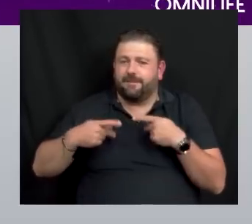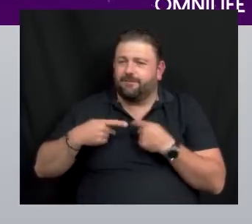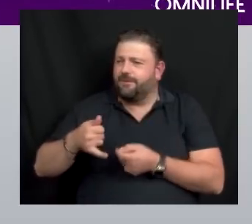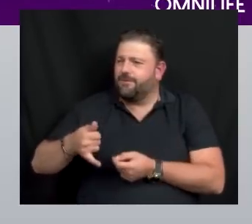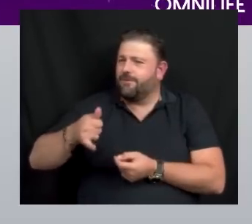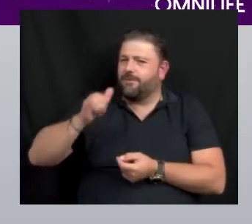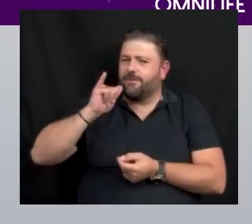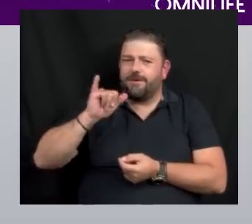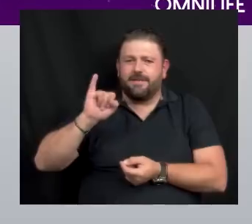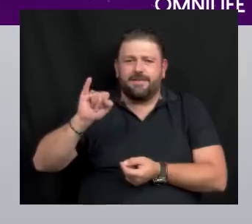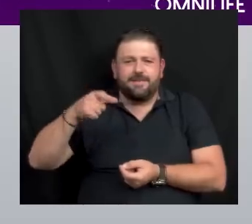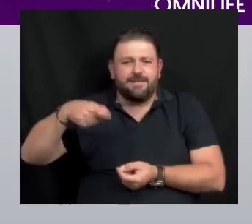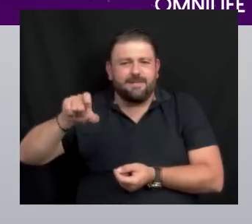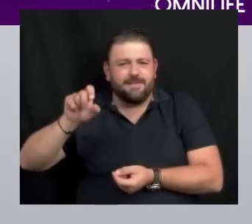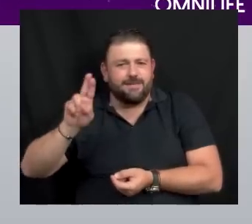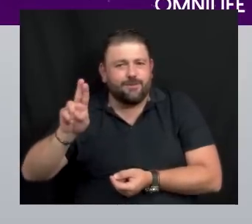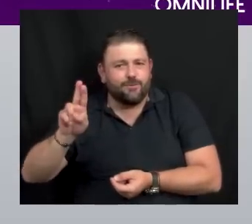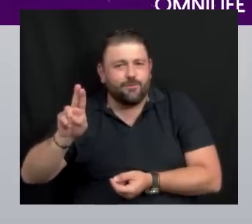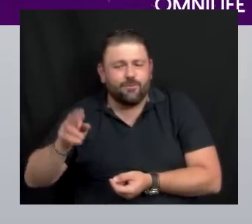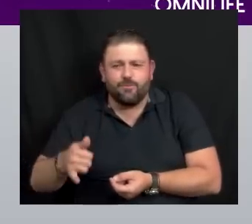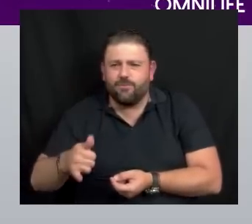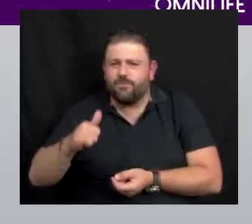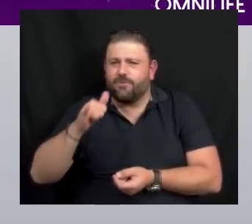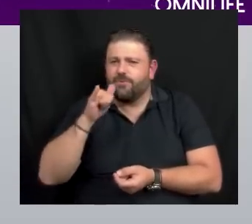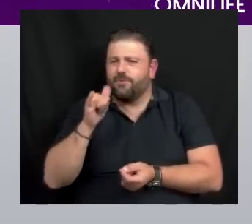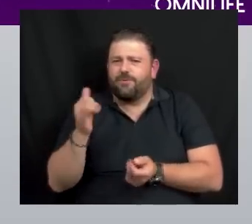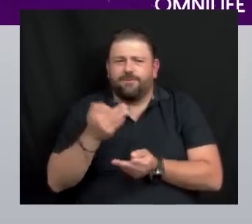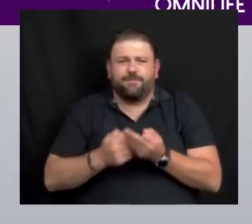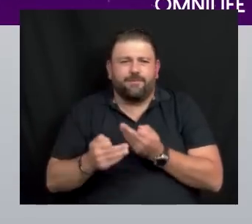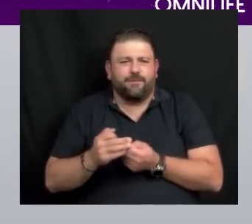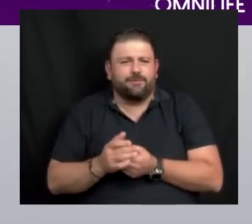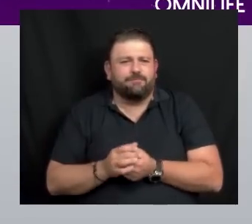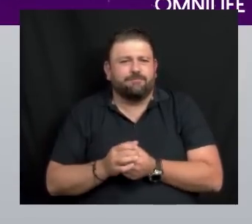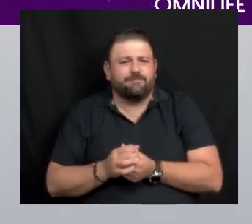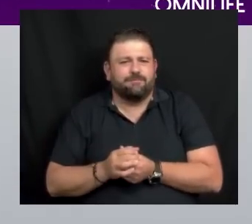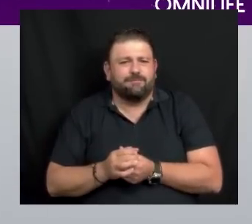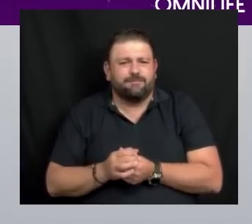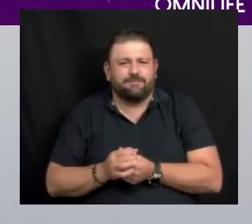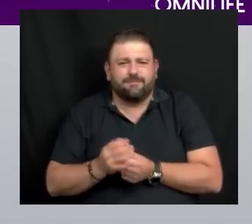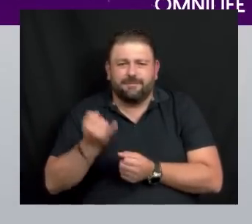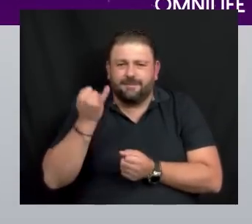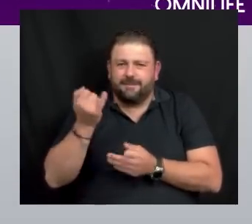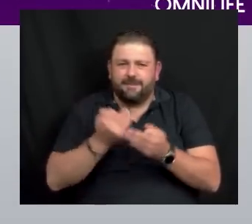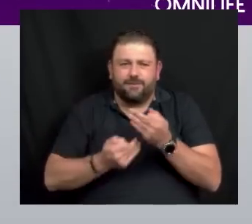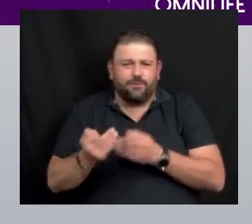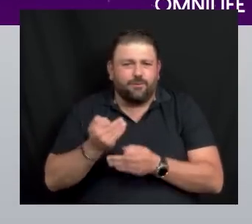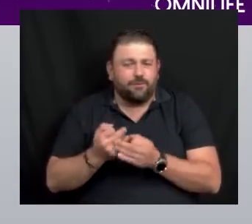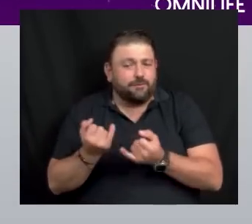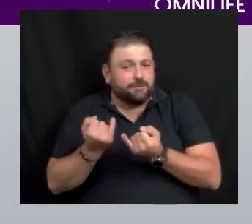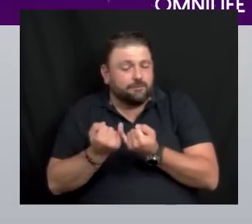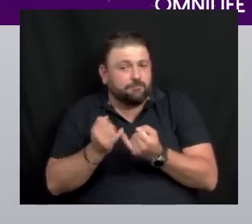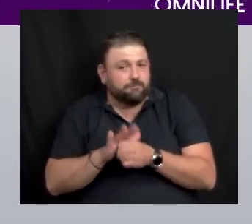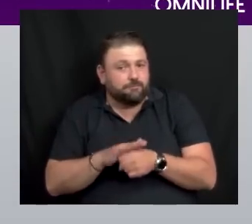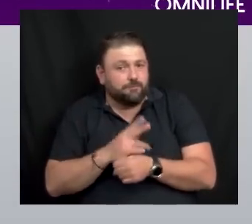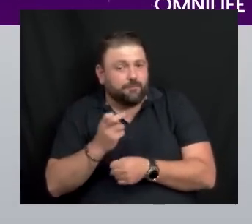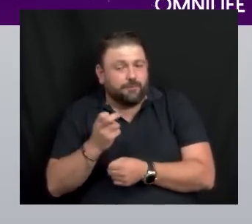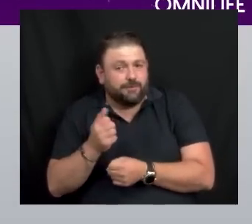estaba pensando lo que decía Jesús Eternaguín y lo que decía Mauri. No manches, lo que tengo en la mano es oro